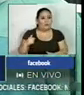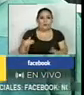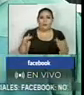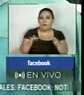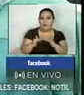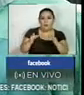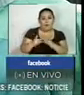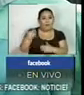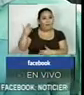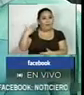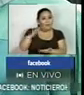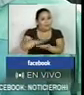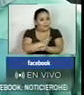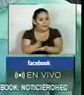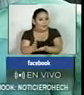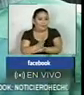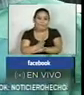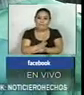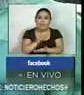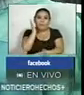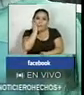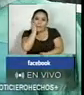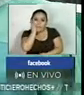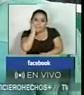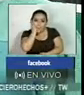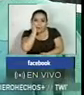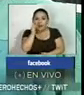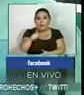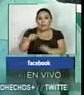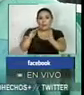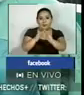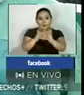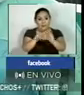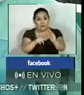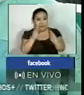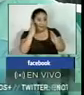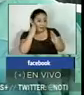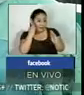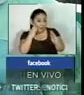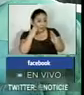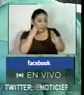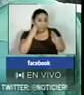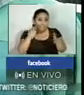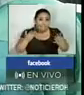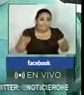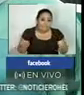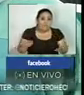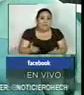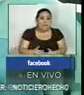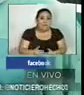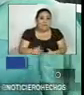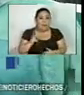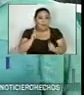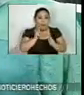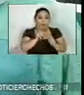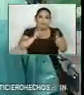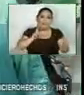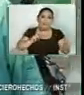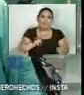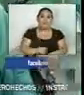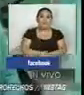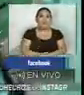compartir con la familia, con las mamás que somos de la casa, sino que va a ser solo como a distancia.